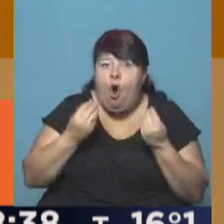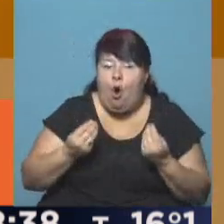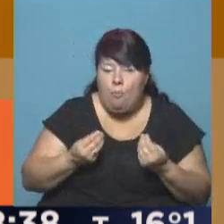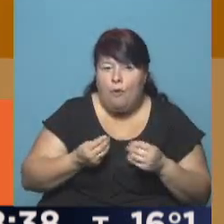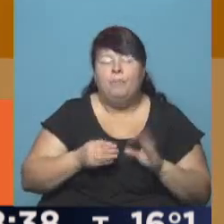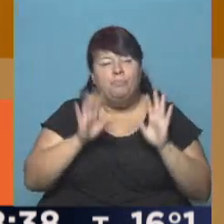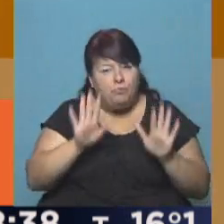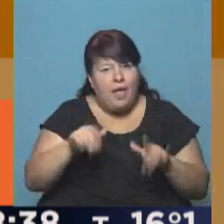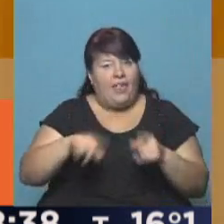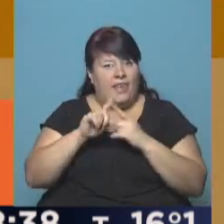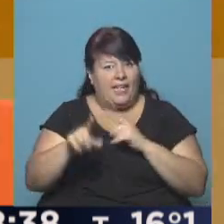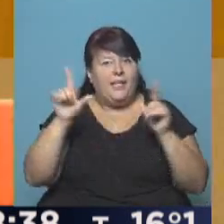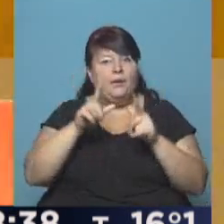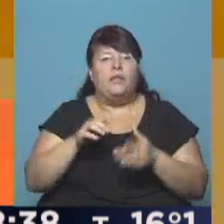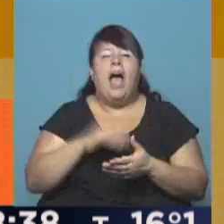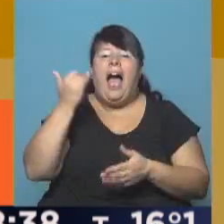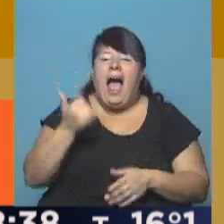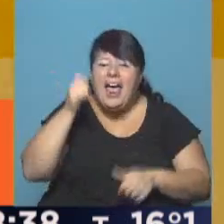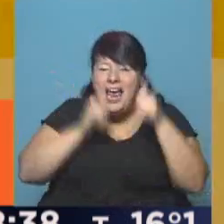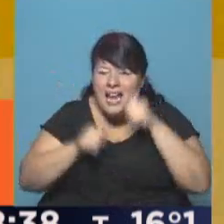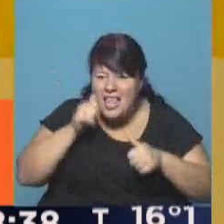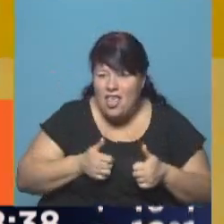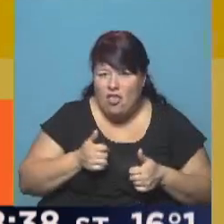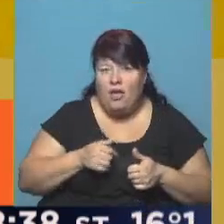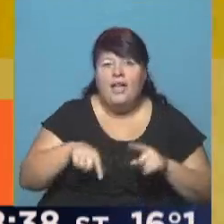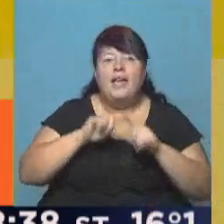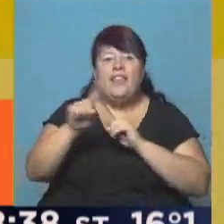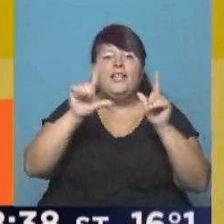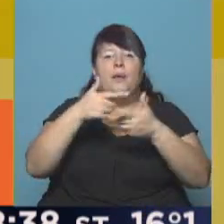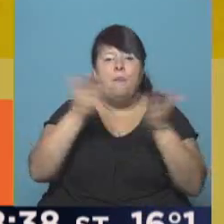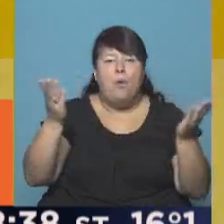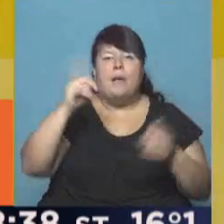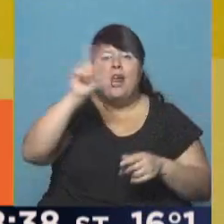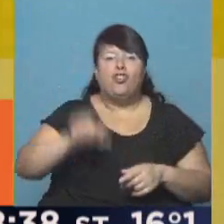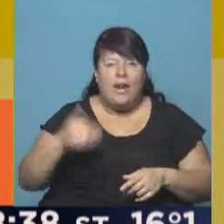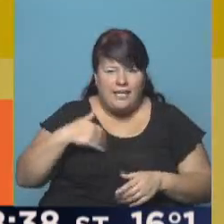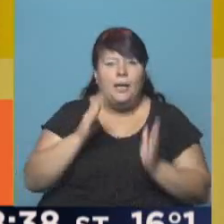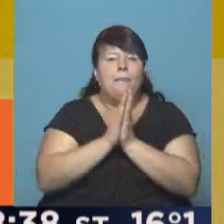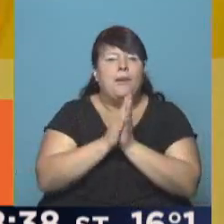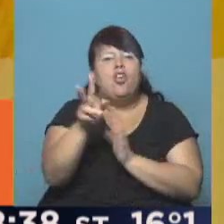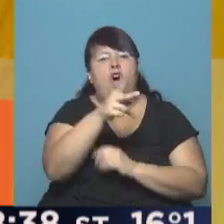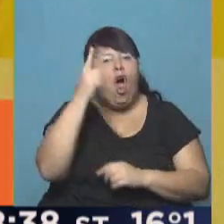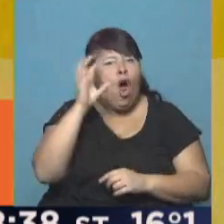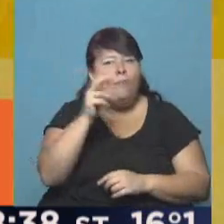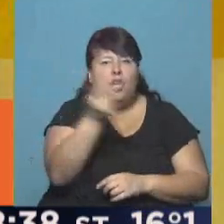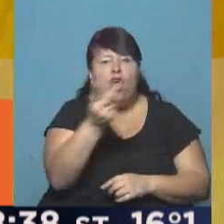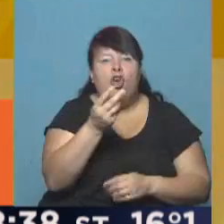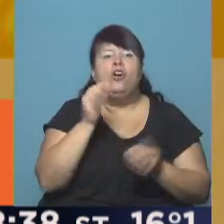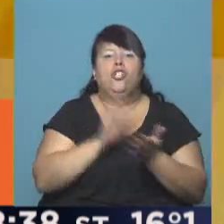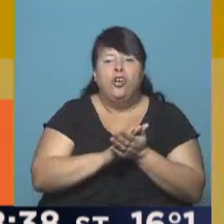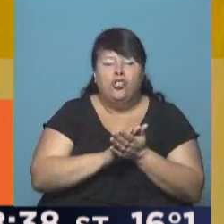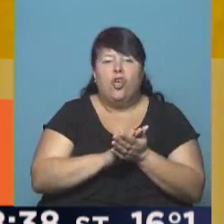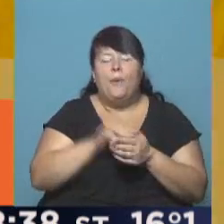esa mora estamos amigos atrevidos hay heridos estamos amigo por la televisión pública para todo el país les pido una reflexión a usted a nicolás del caño